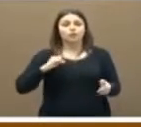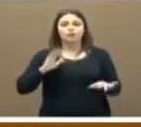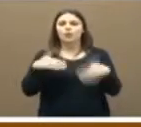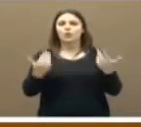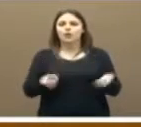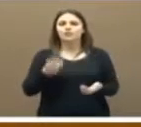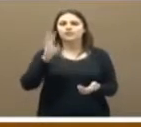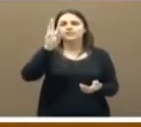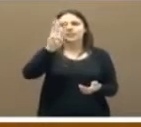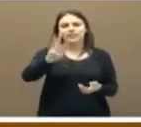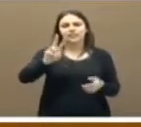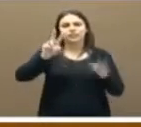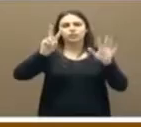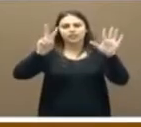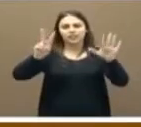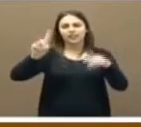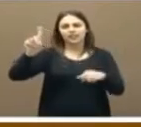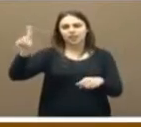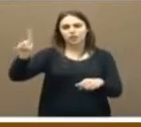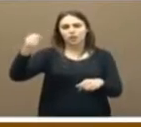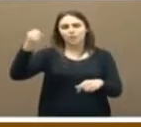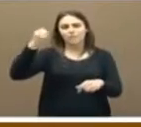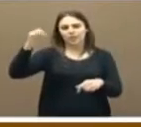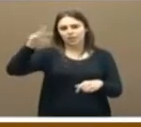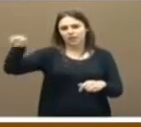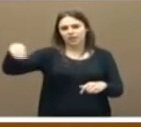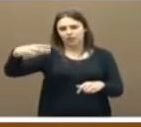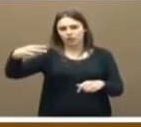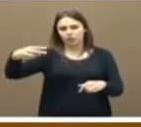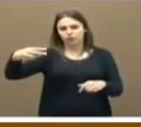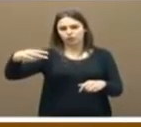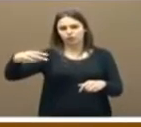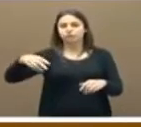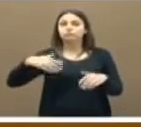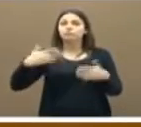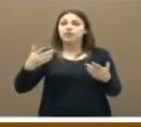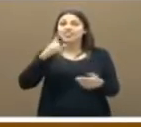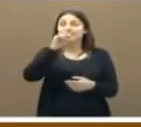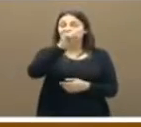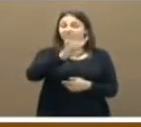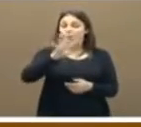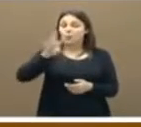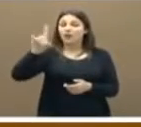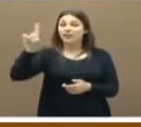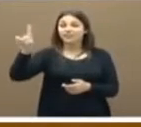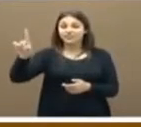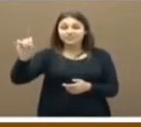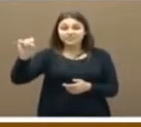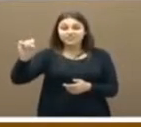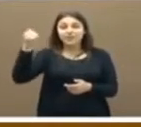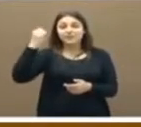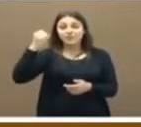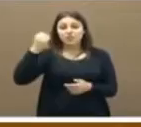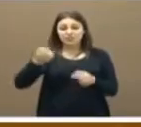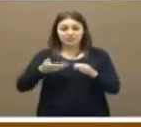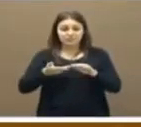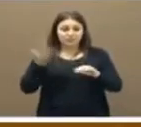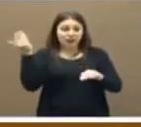de 371 millones de euros, es decir, 140 millones de euros